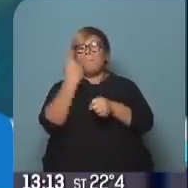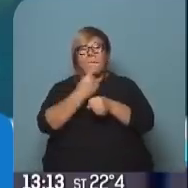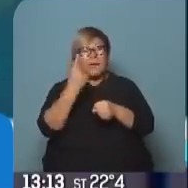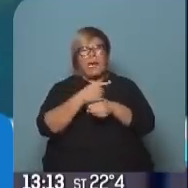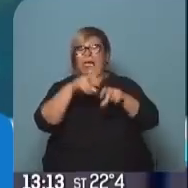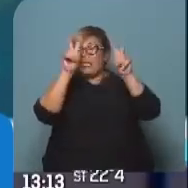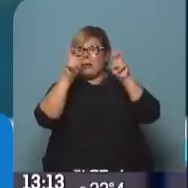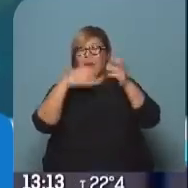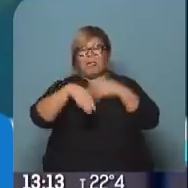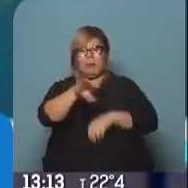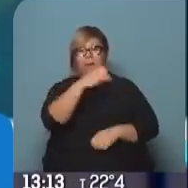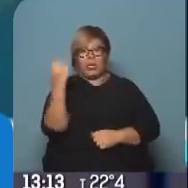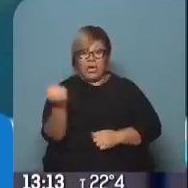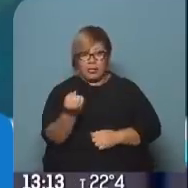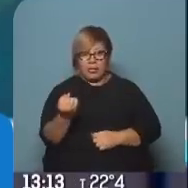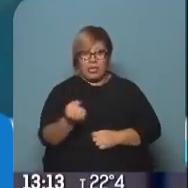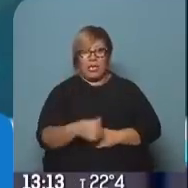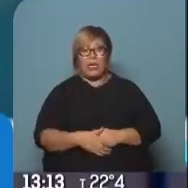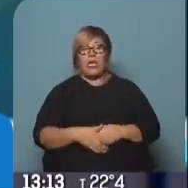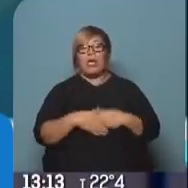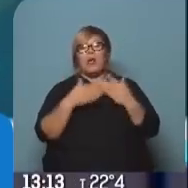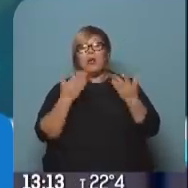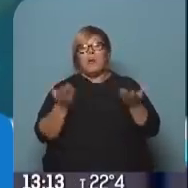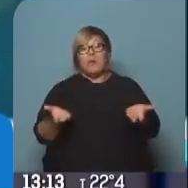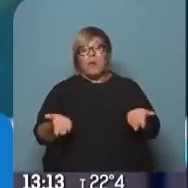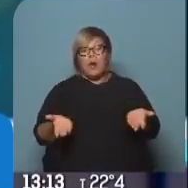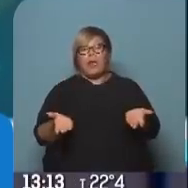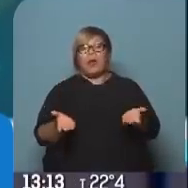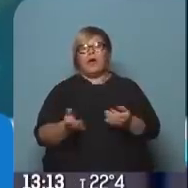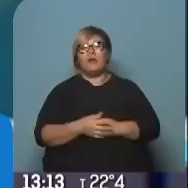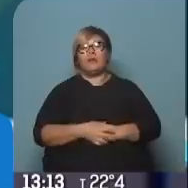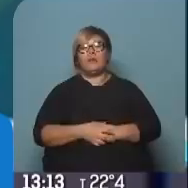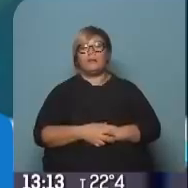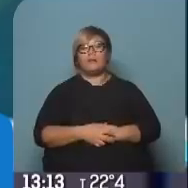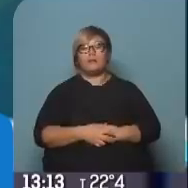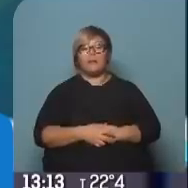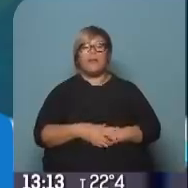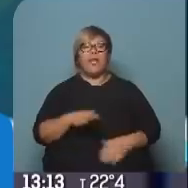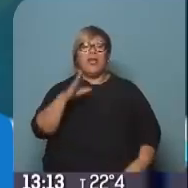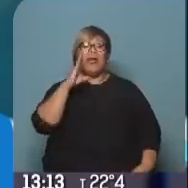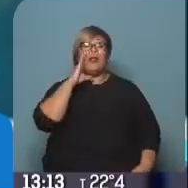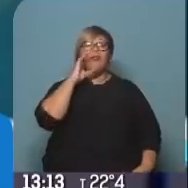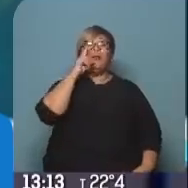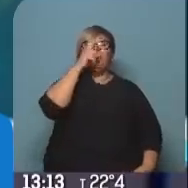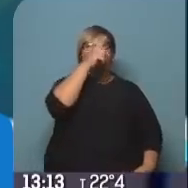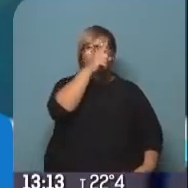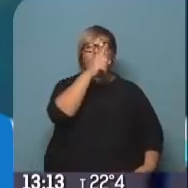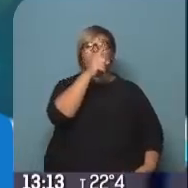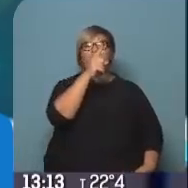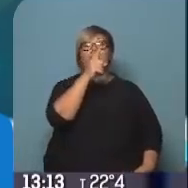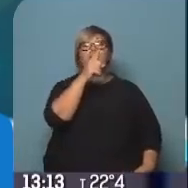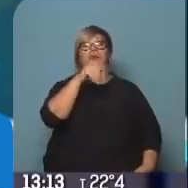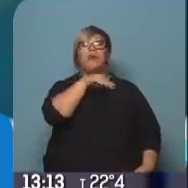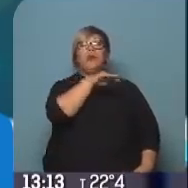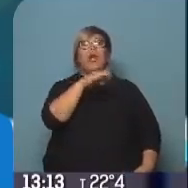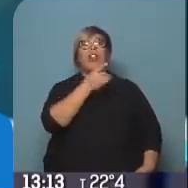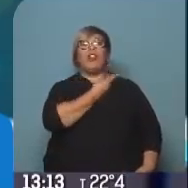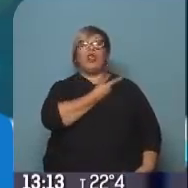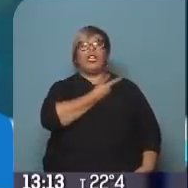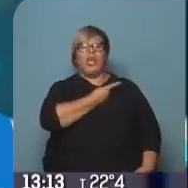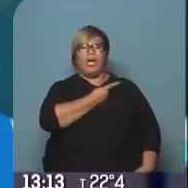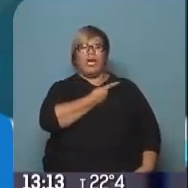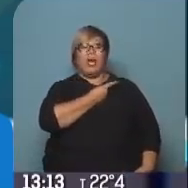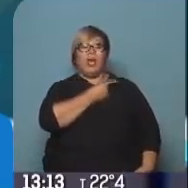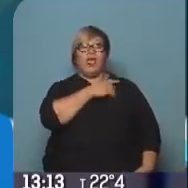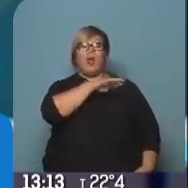que efectivamente ha sido vista como cooptada por Estados Unidos, sobre todo por su sede, porque está en Washington. Esta es una realidad